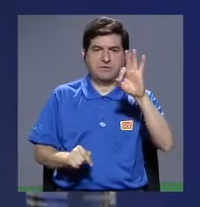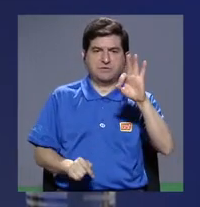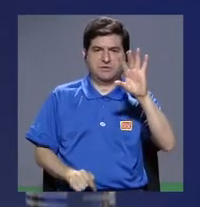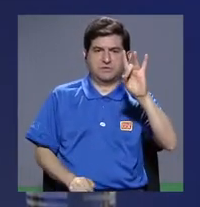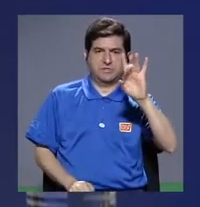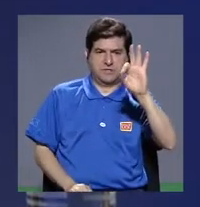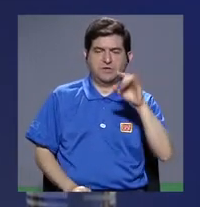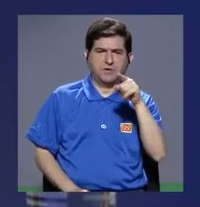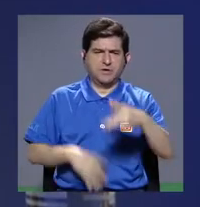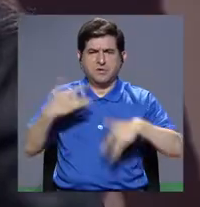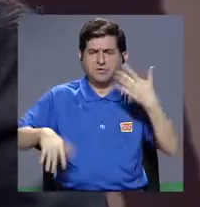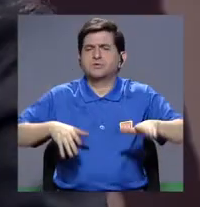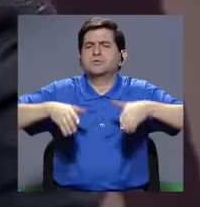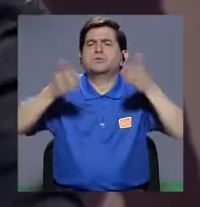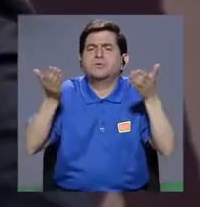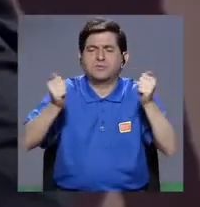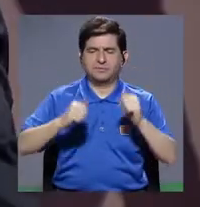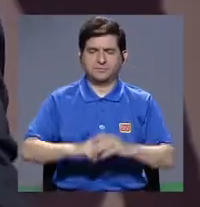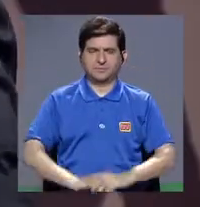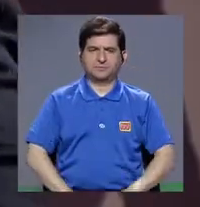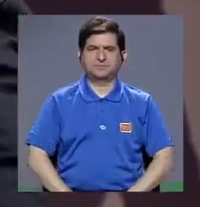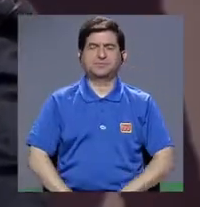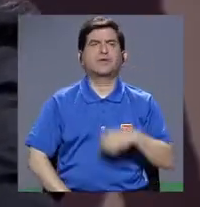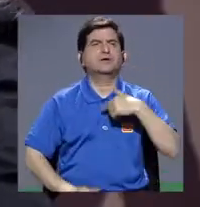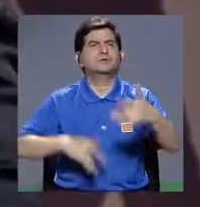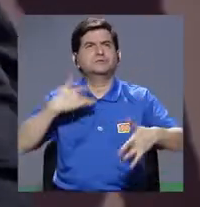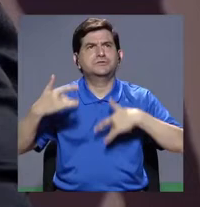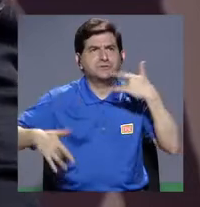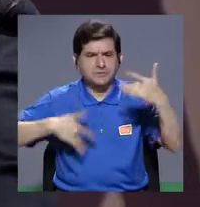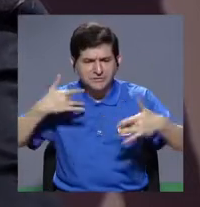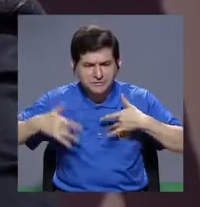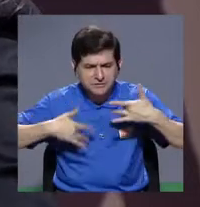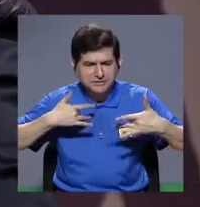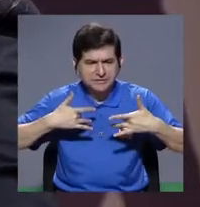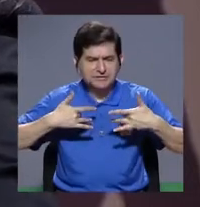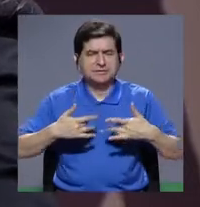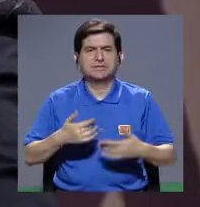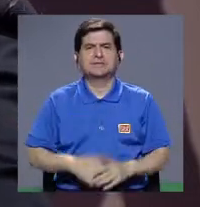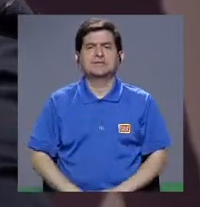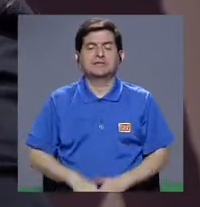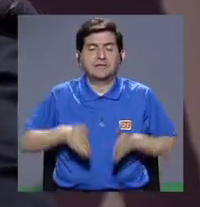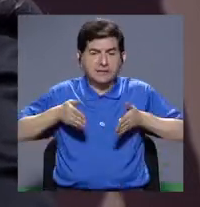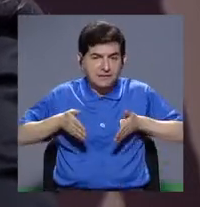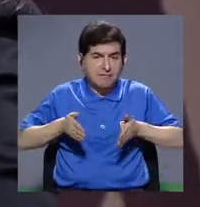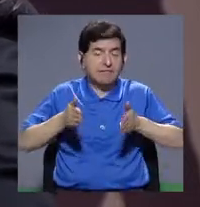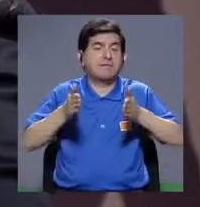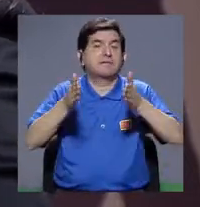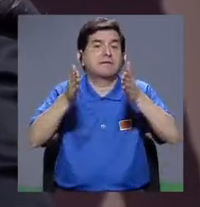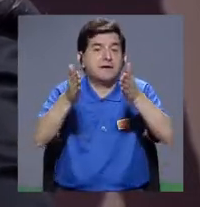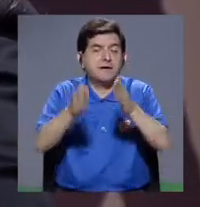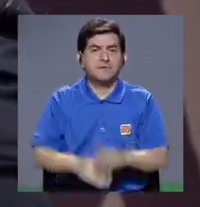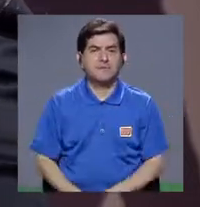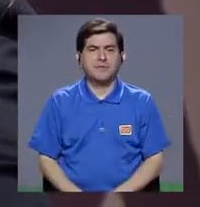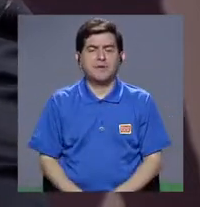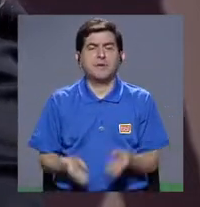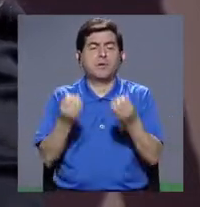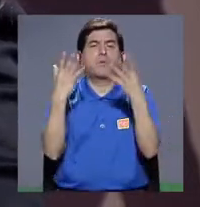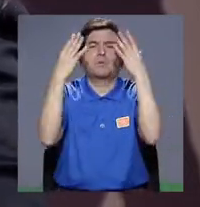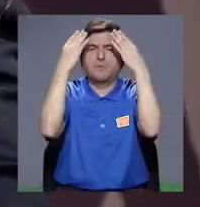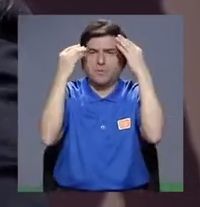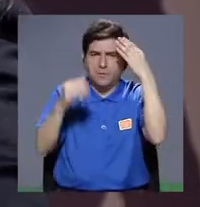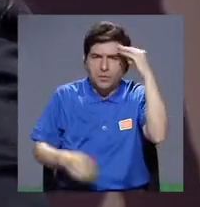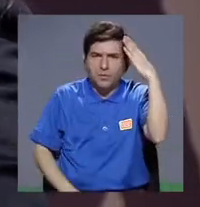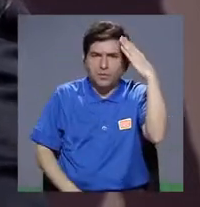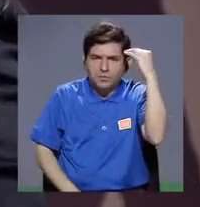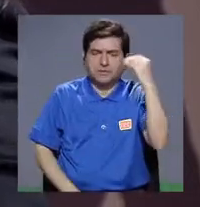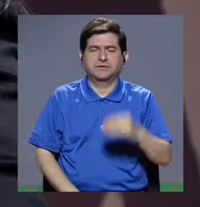cómo te sentís bueno pues me siento que el camino ha sido lleno de experiencias y